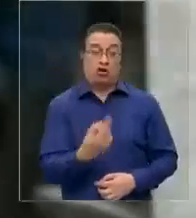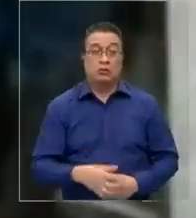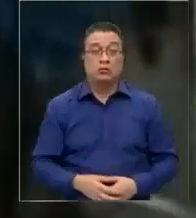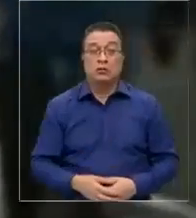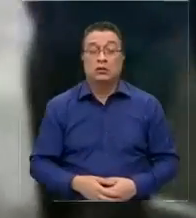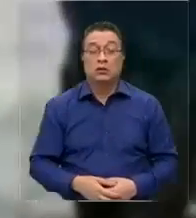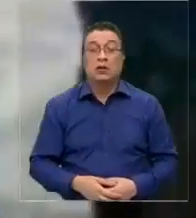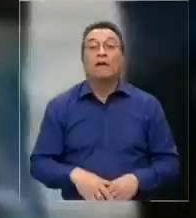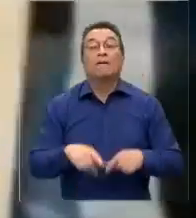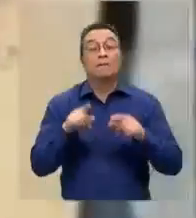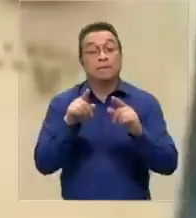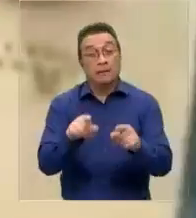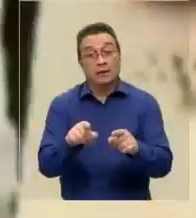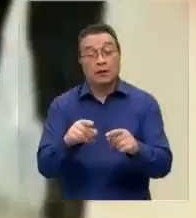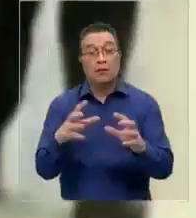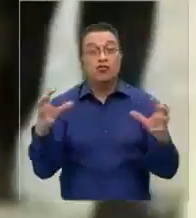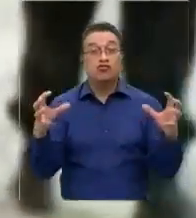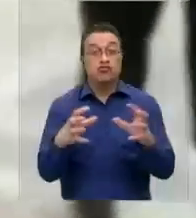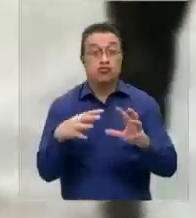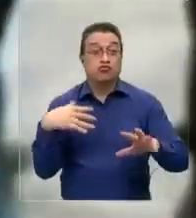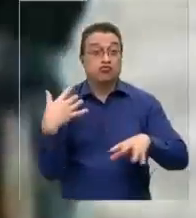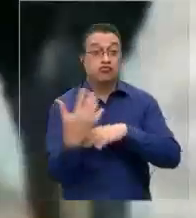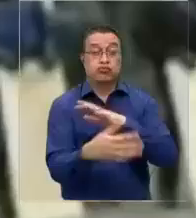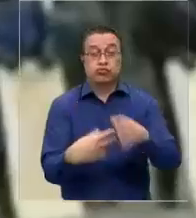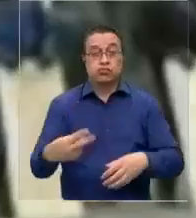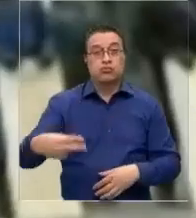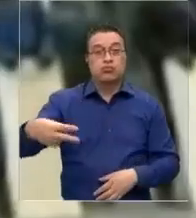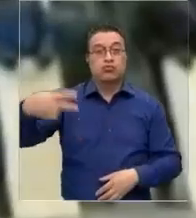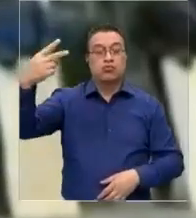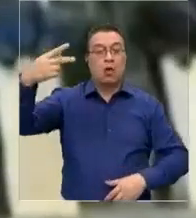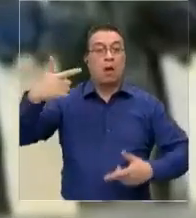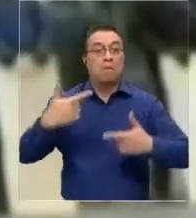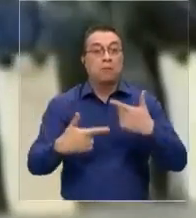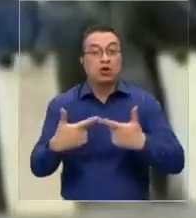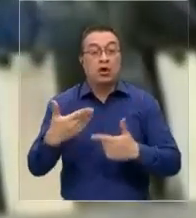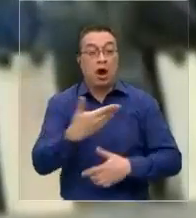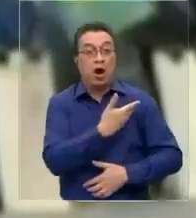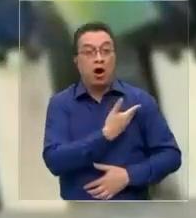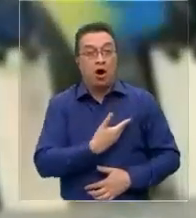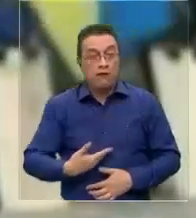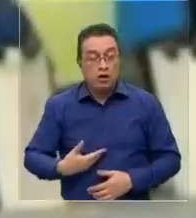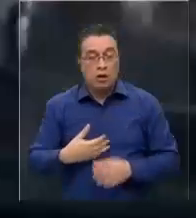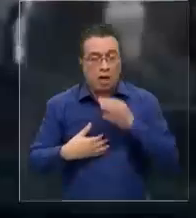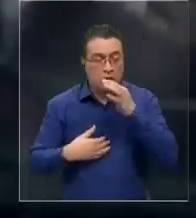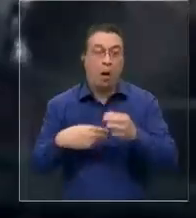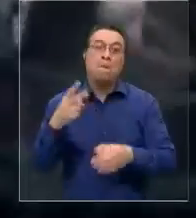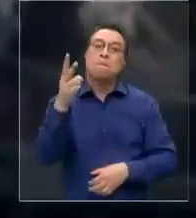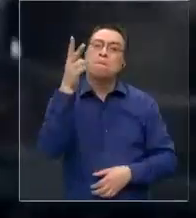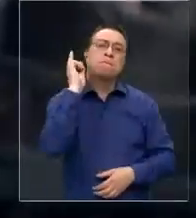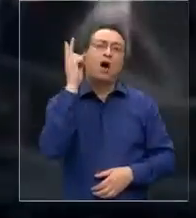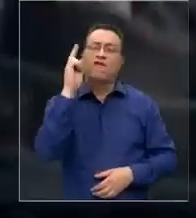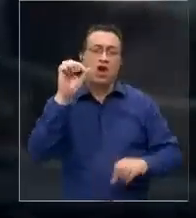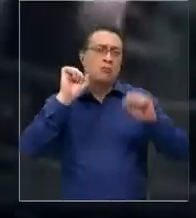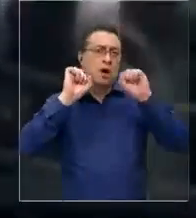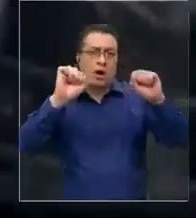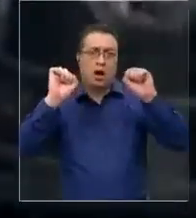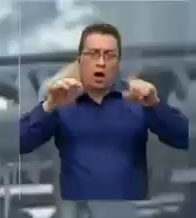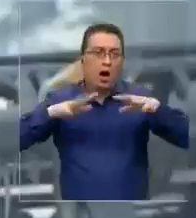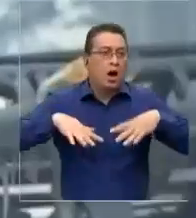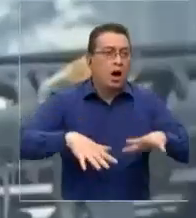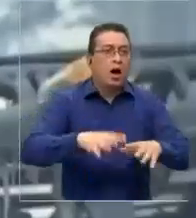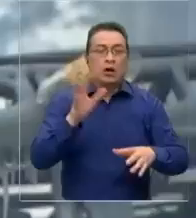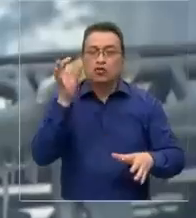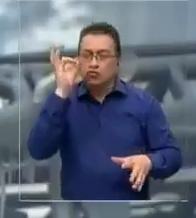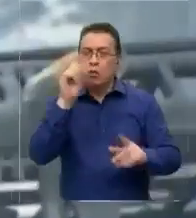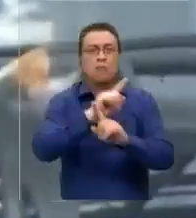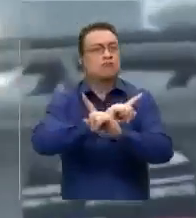Las protestas y violencia generaron una crisis política de tal nivel que el gobierno llegó a prohibir las manifestaciones y el derecho a